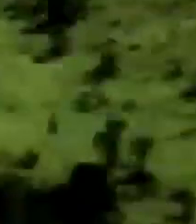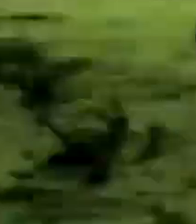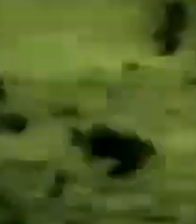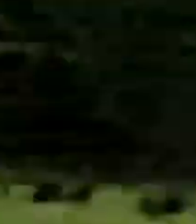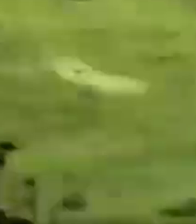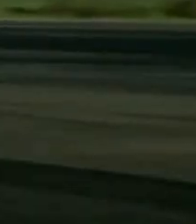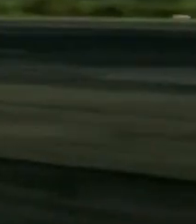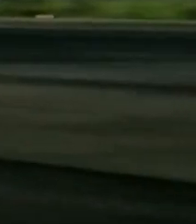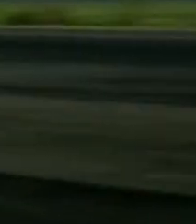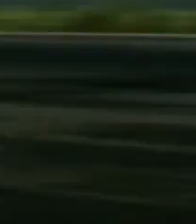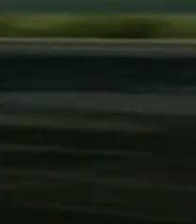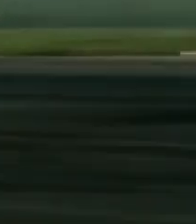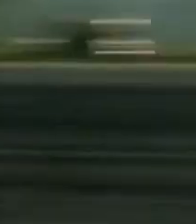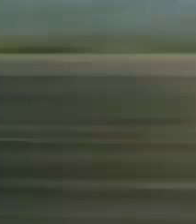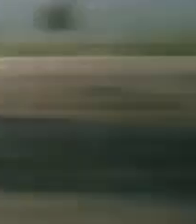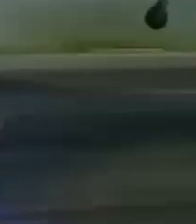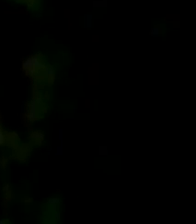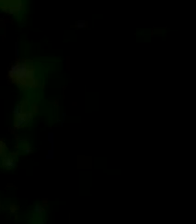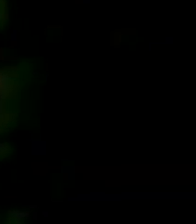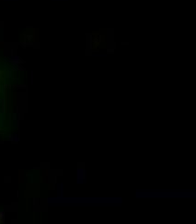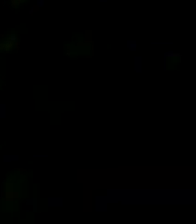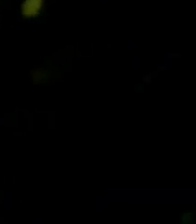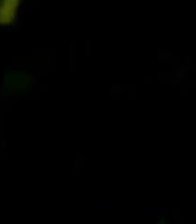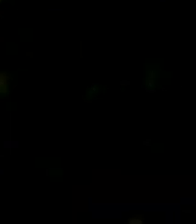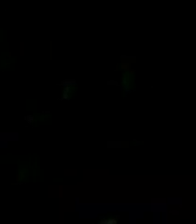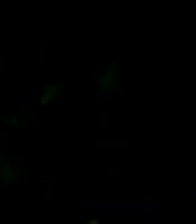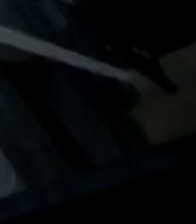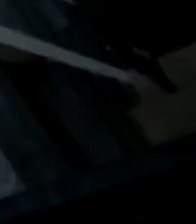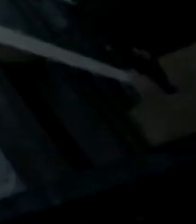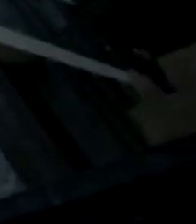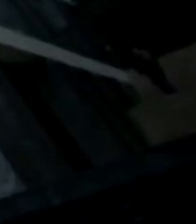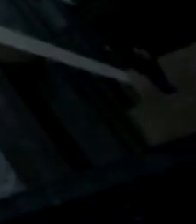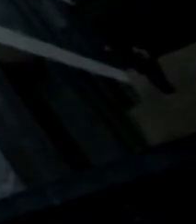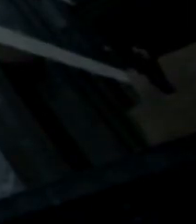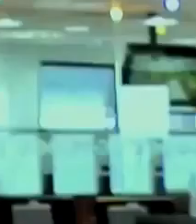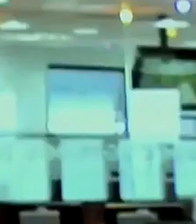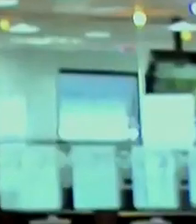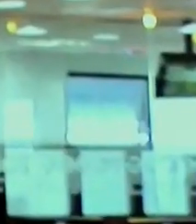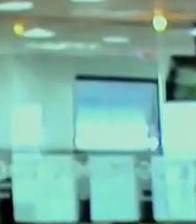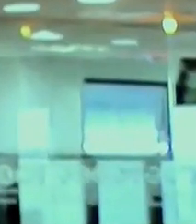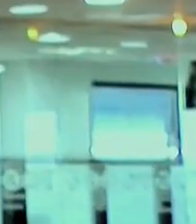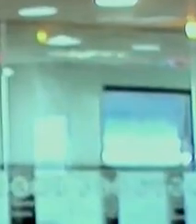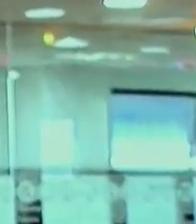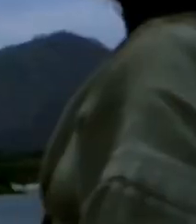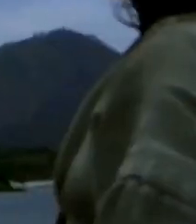las elos delores